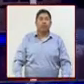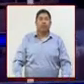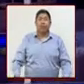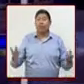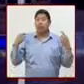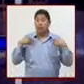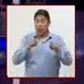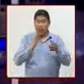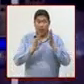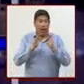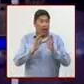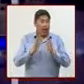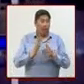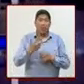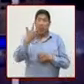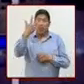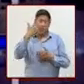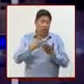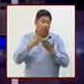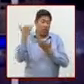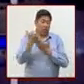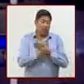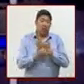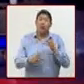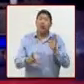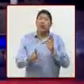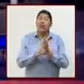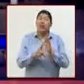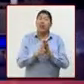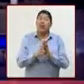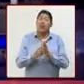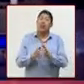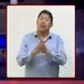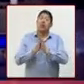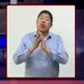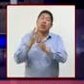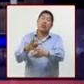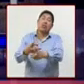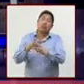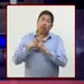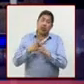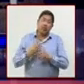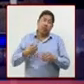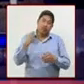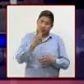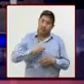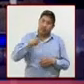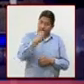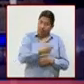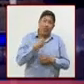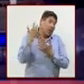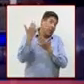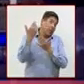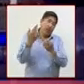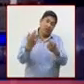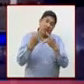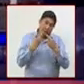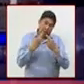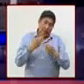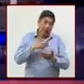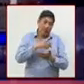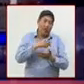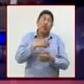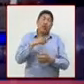Mientras tanto, seguimos hablando de tres proyectos de ley para financiamiento externo. ¿De qué se trata? Están esperando la respuesta de la